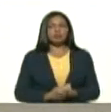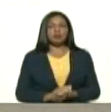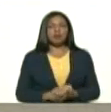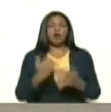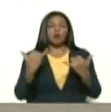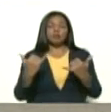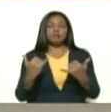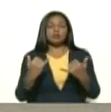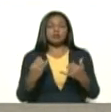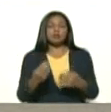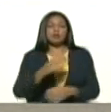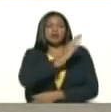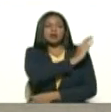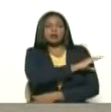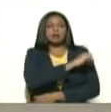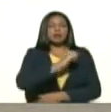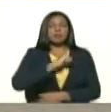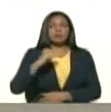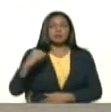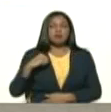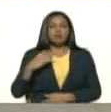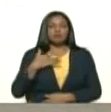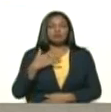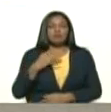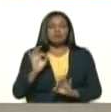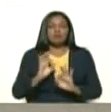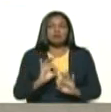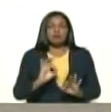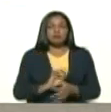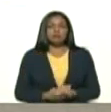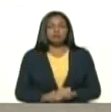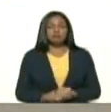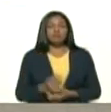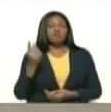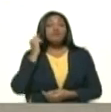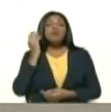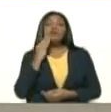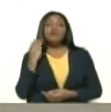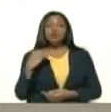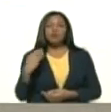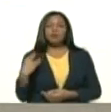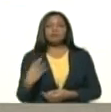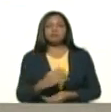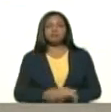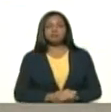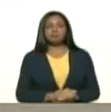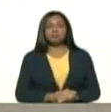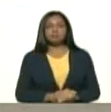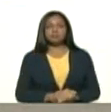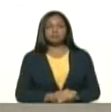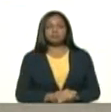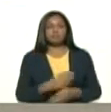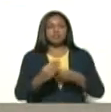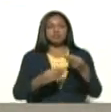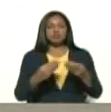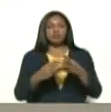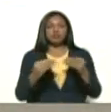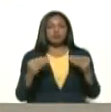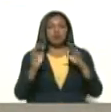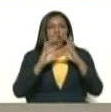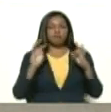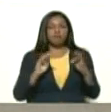se encuentra en clínica privada asintomática. Una mujer joven, se está haciendo todo el cruce